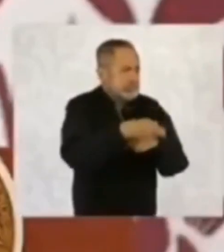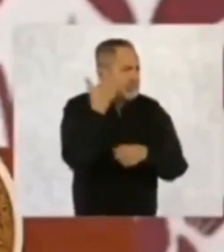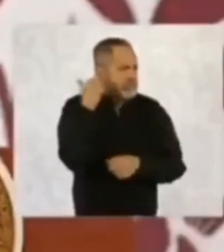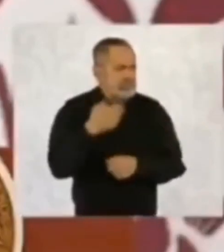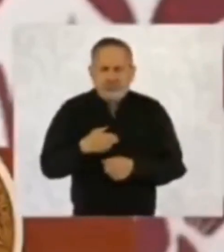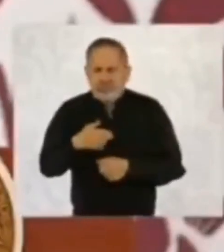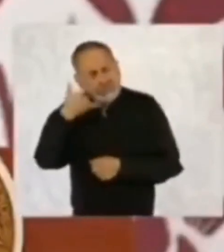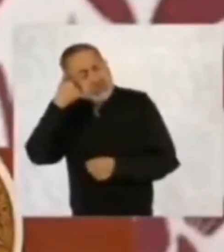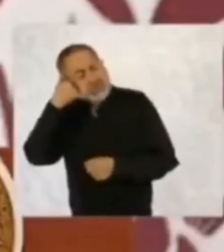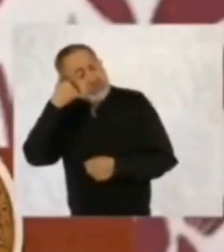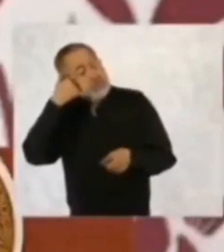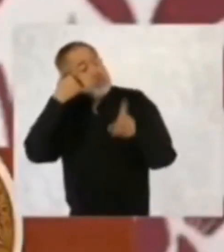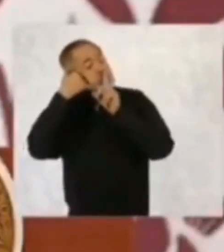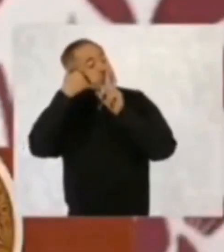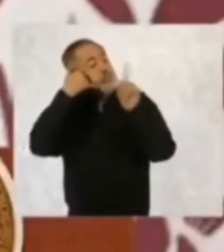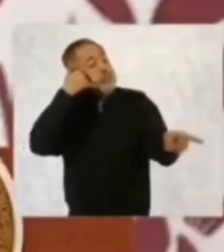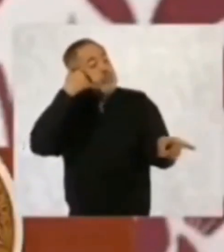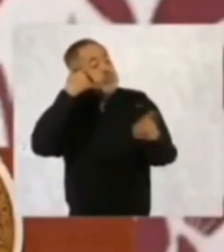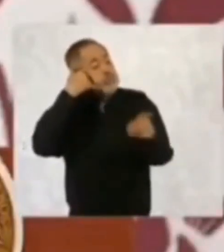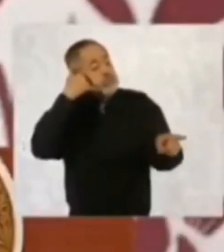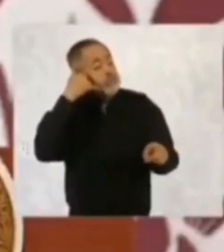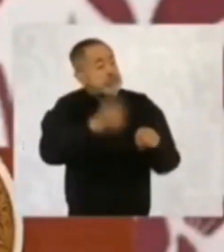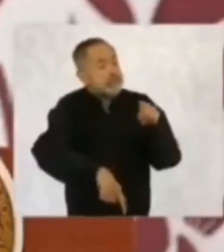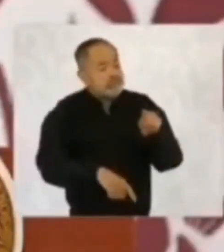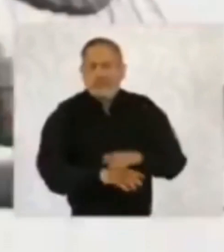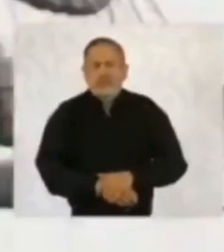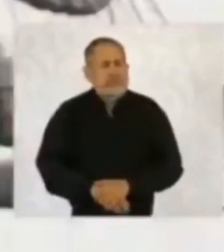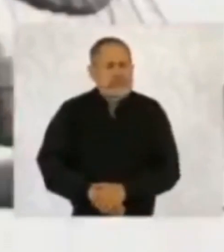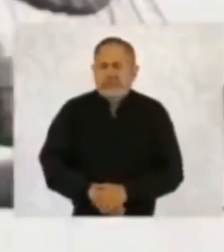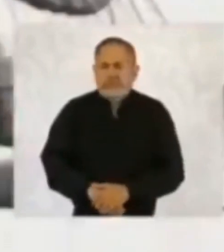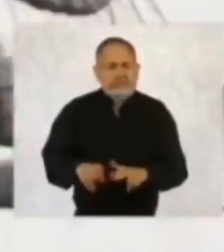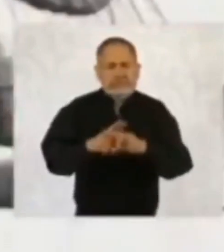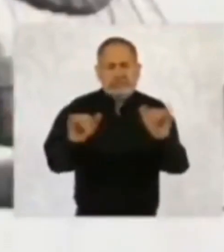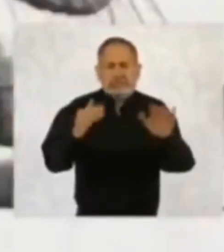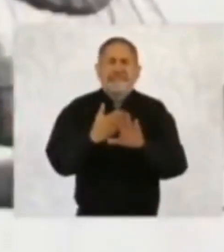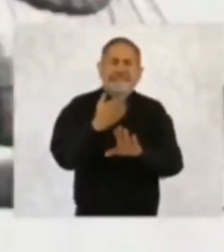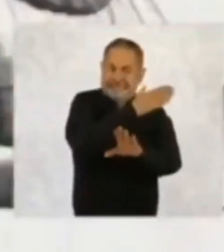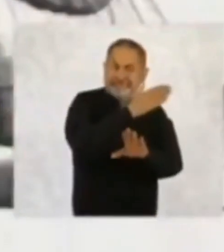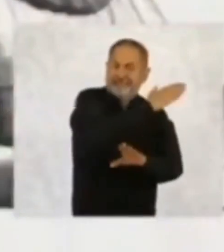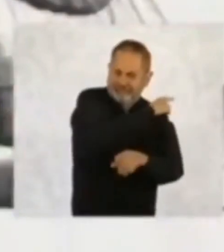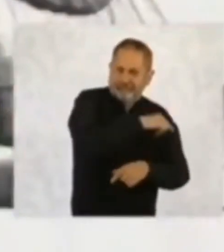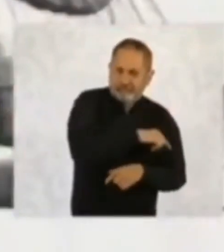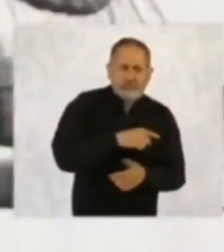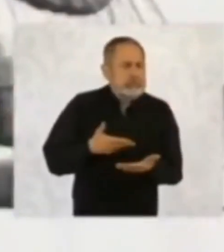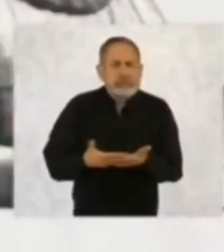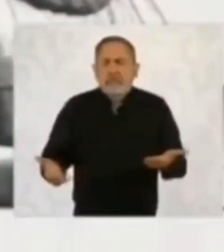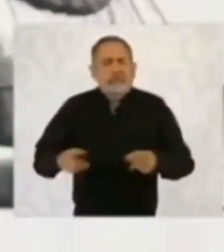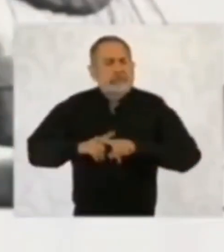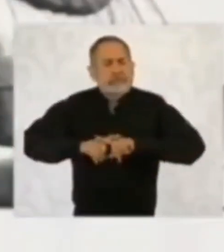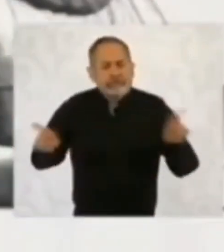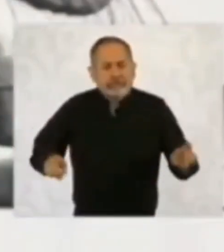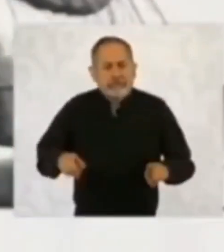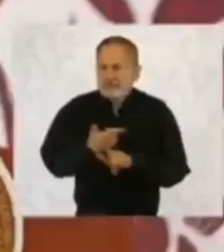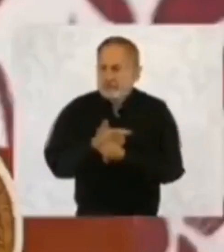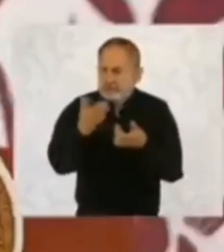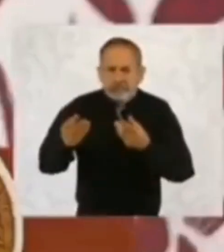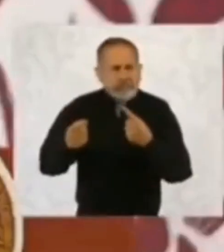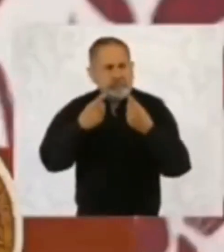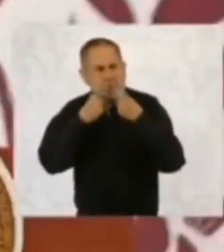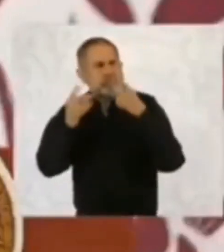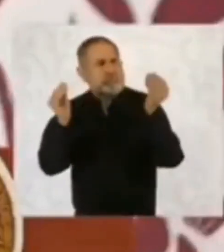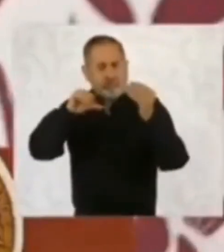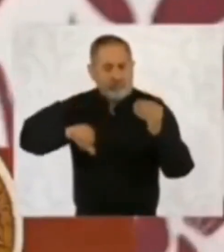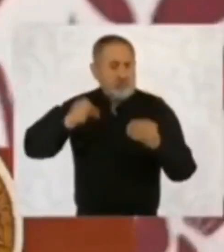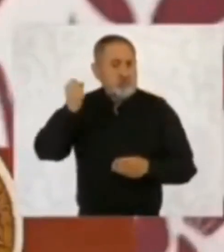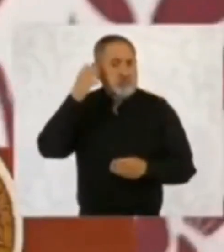y nadie les habla por teléfono para censurarlos, como era antes. Al revés, lo que tenemos es un espacio de debate con la